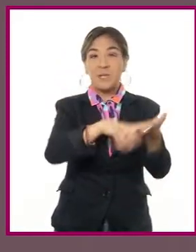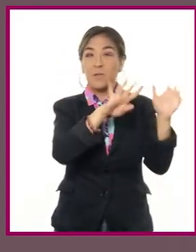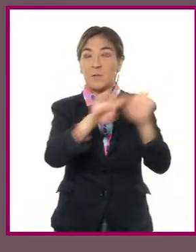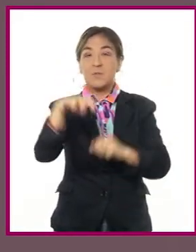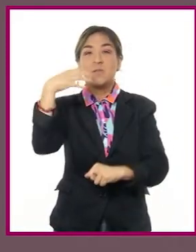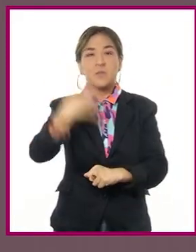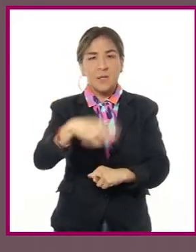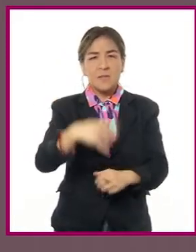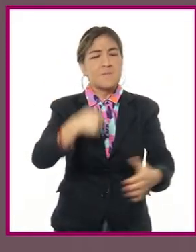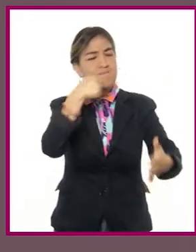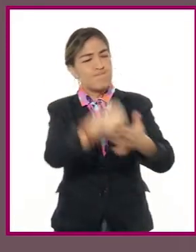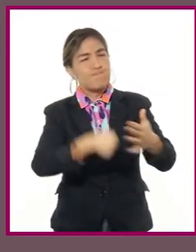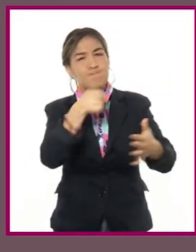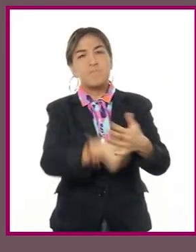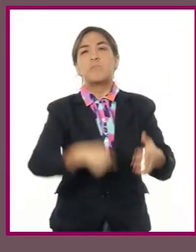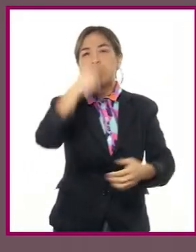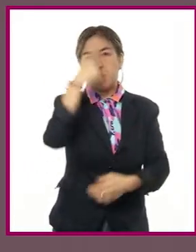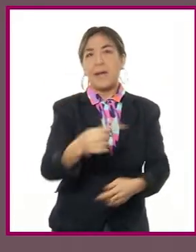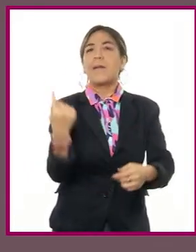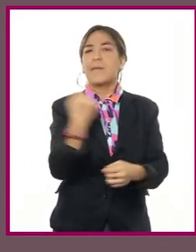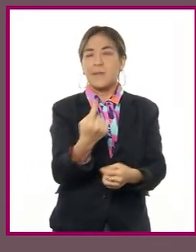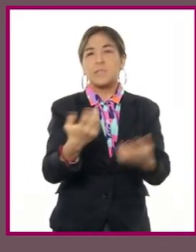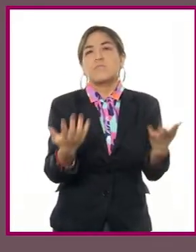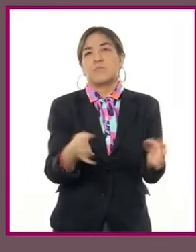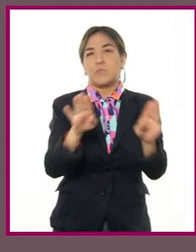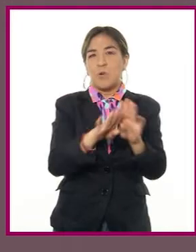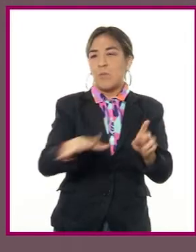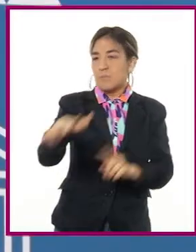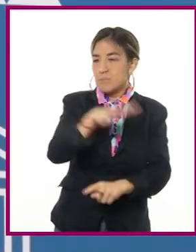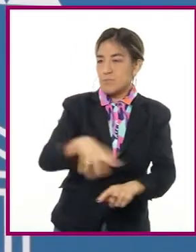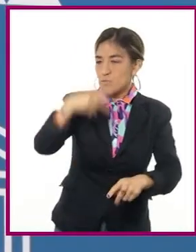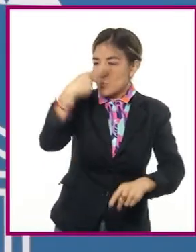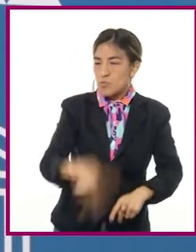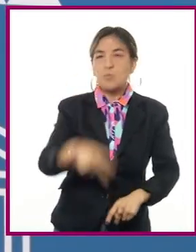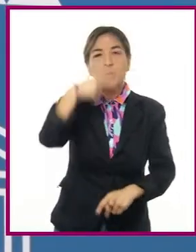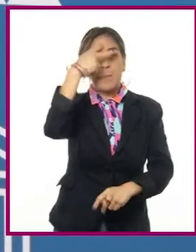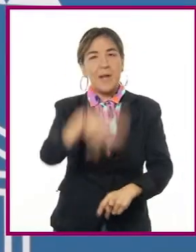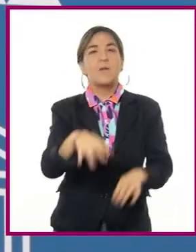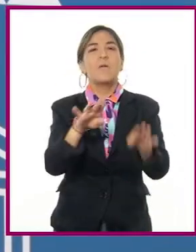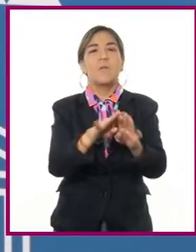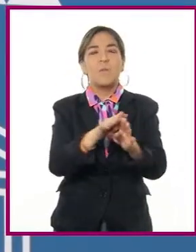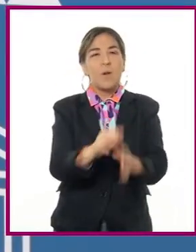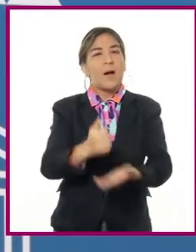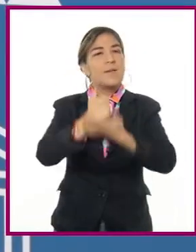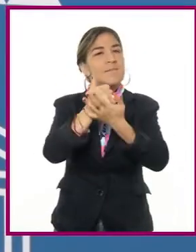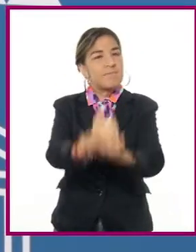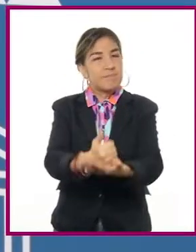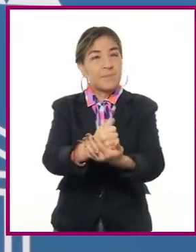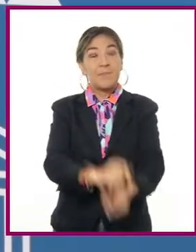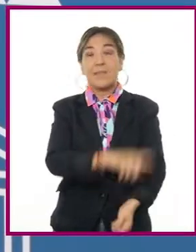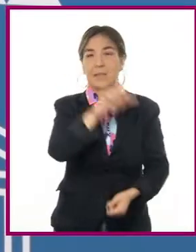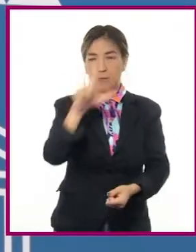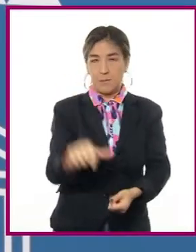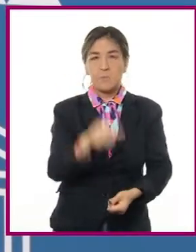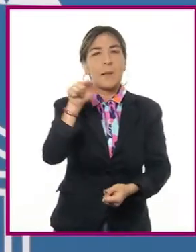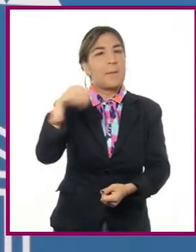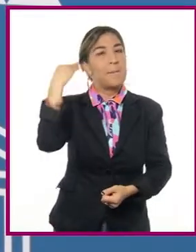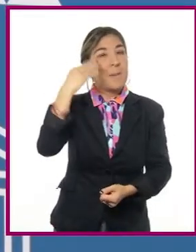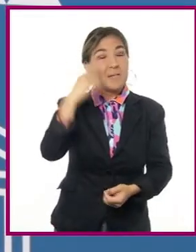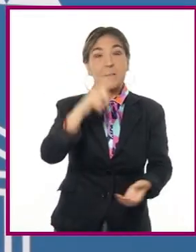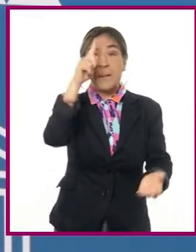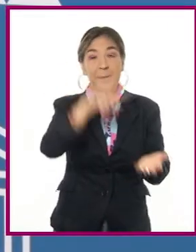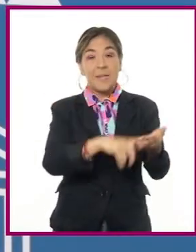y presionar para tener acceso a los recursos naturales de México. Por otro lado, en marzo de